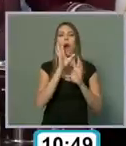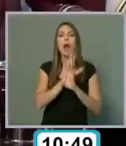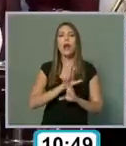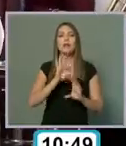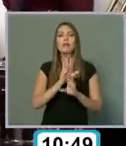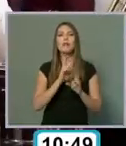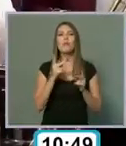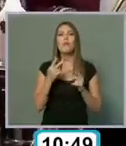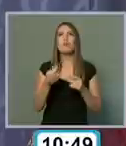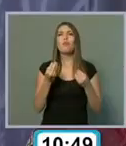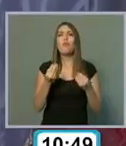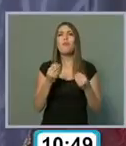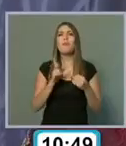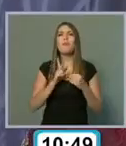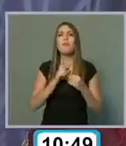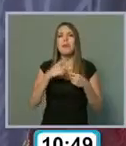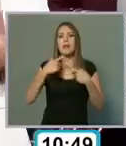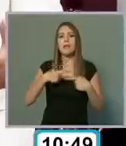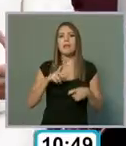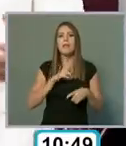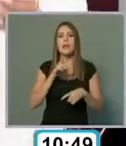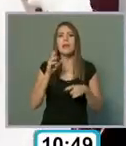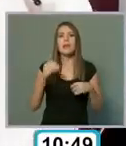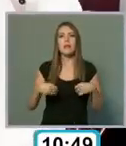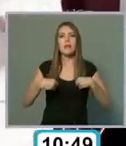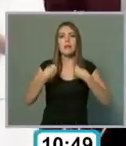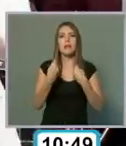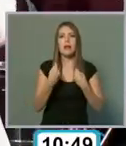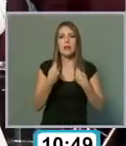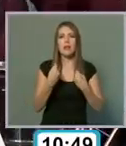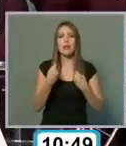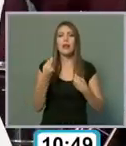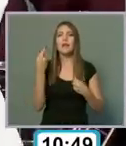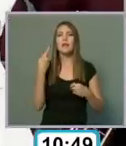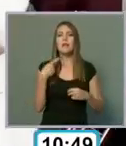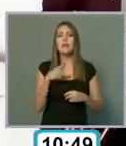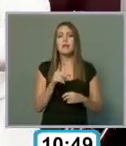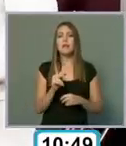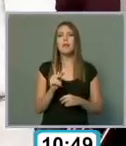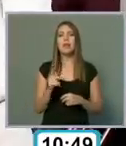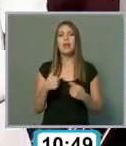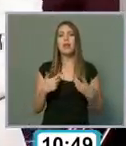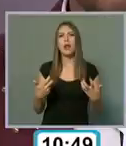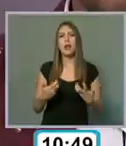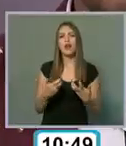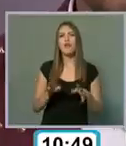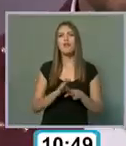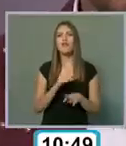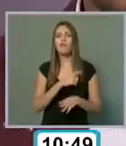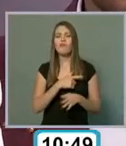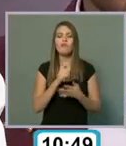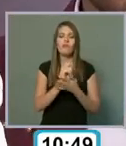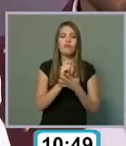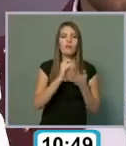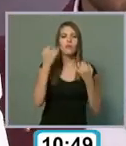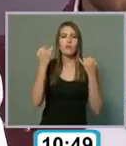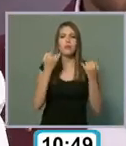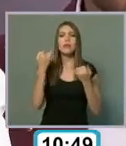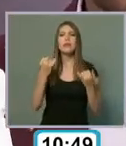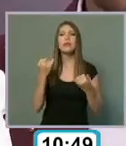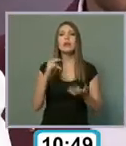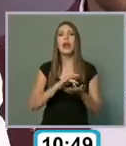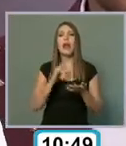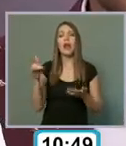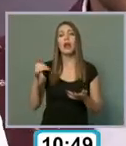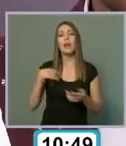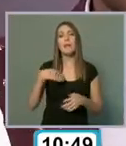no con la intención de decir, que escuchen esta rola. No, la hice más por el gusto de haberla hecho. Ajá. Fue gracias a mi manager que lanzamos